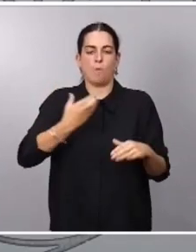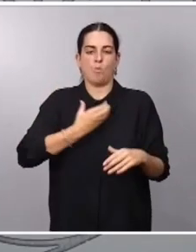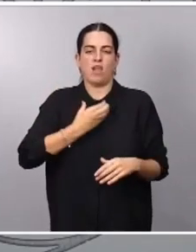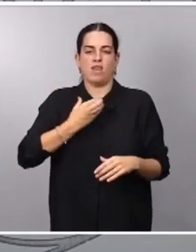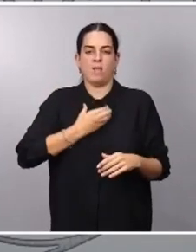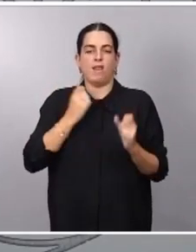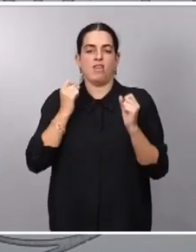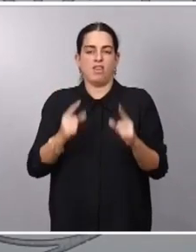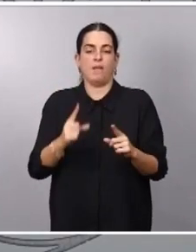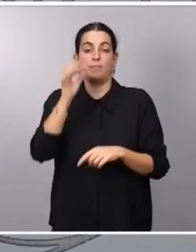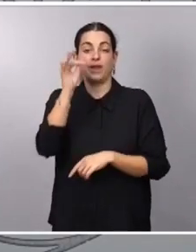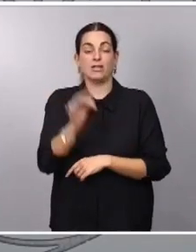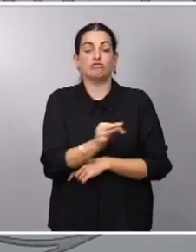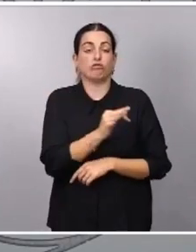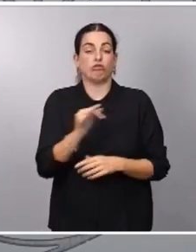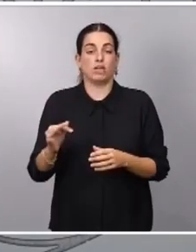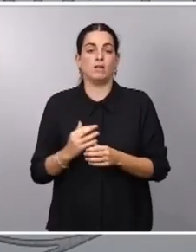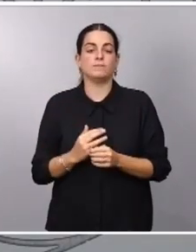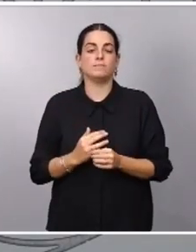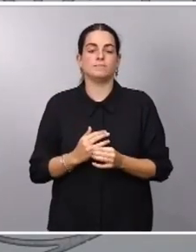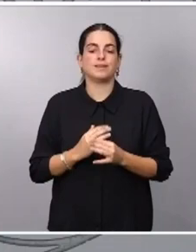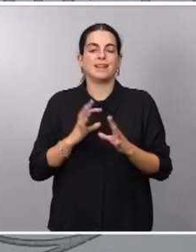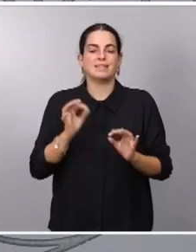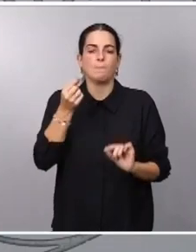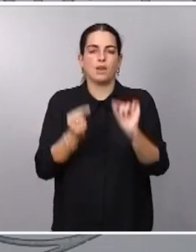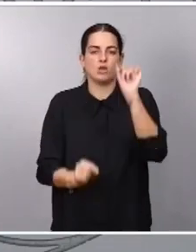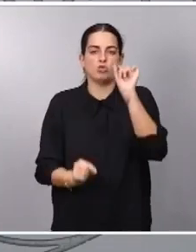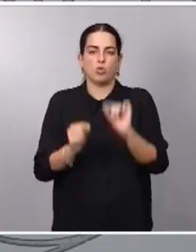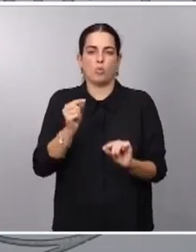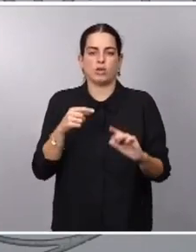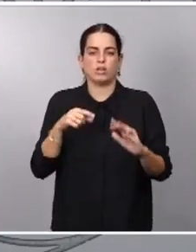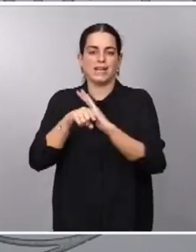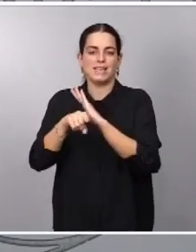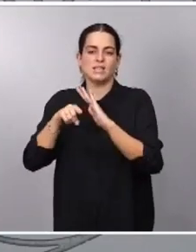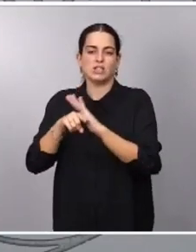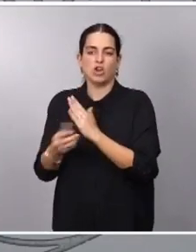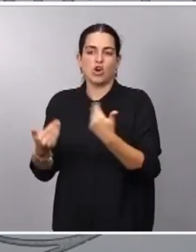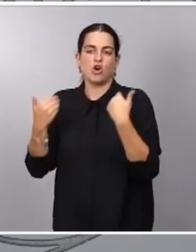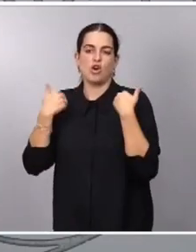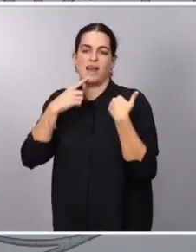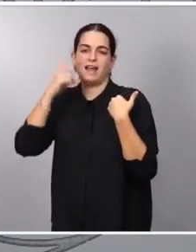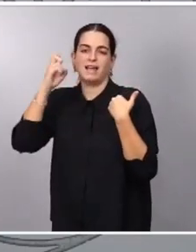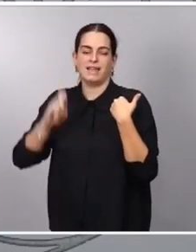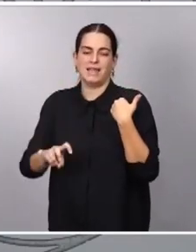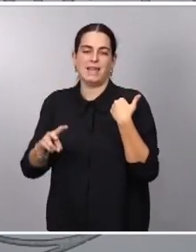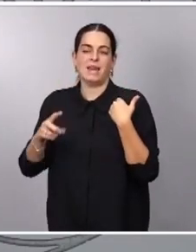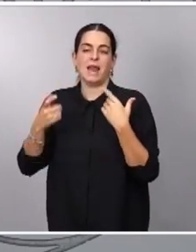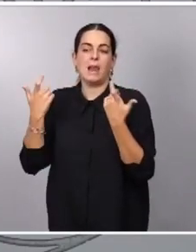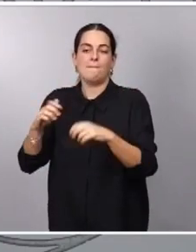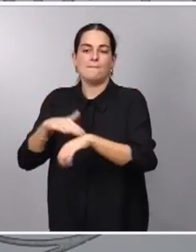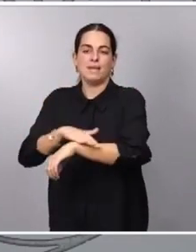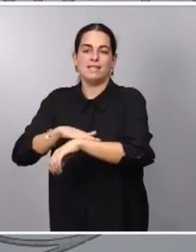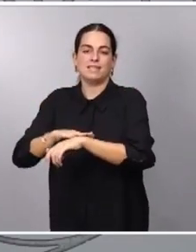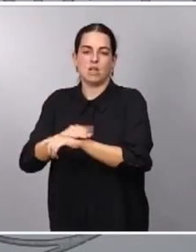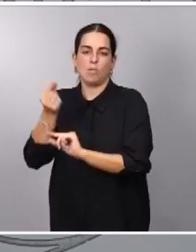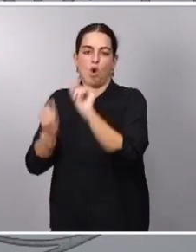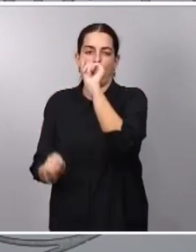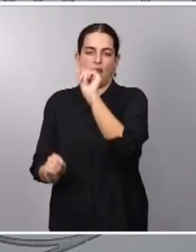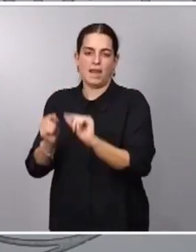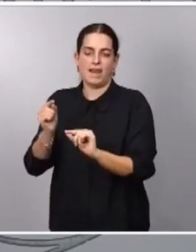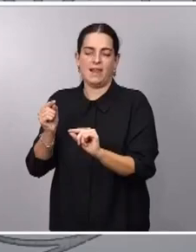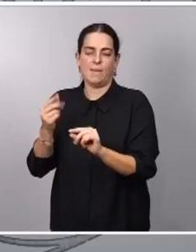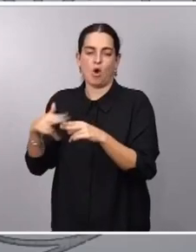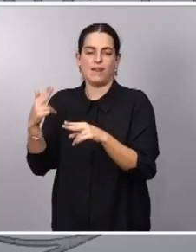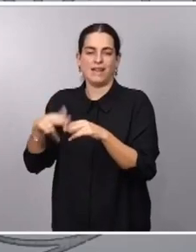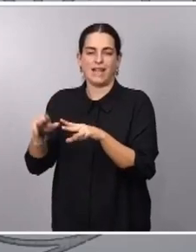un presupuesto que gestiona o Ministerio de Política Territorial, en total serán 38,5 millóns de